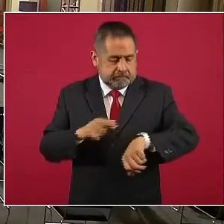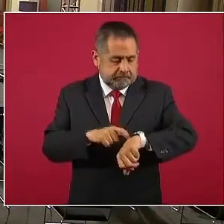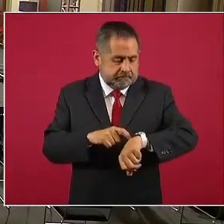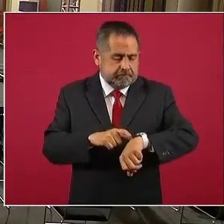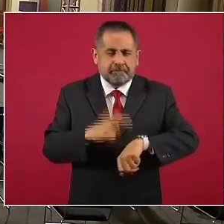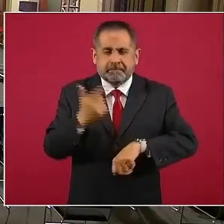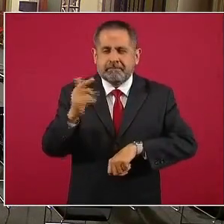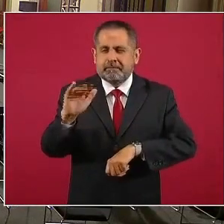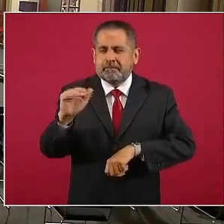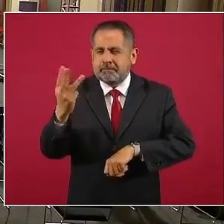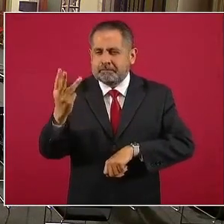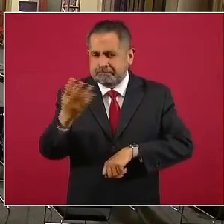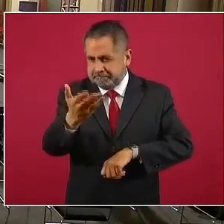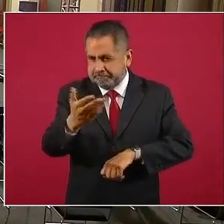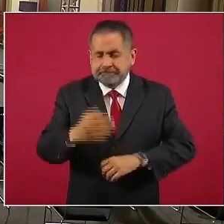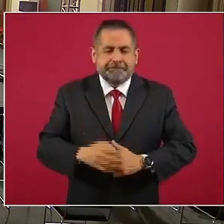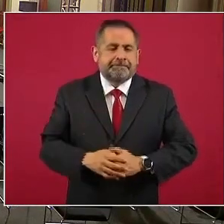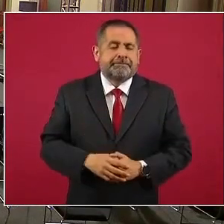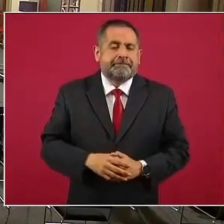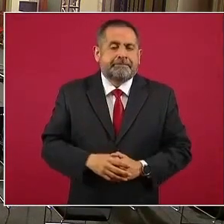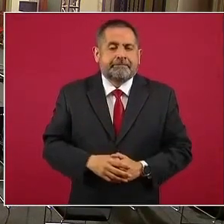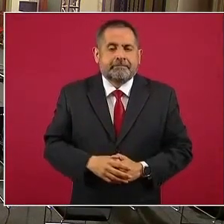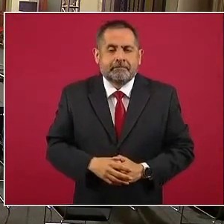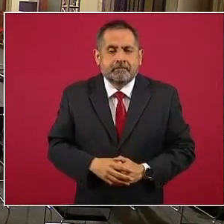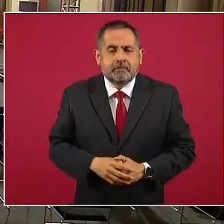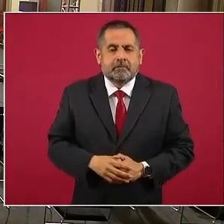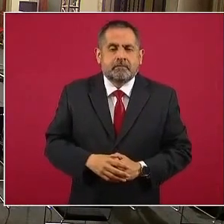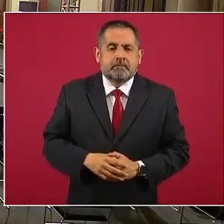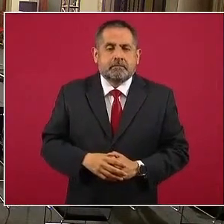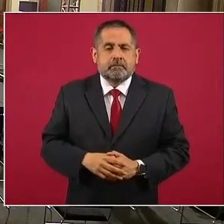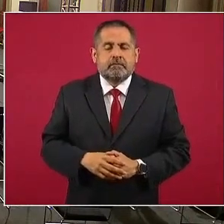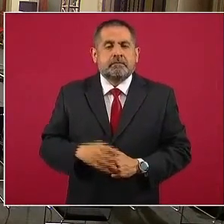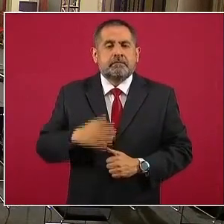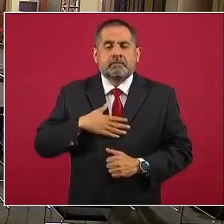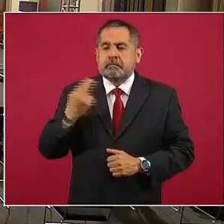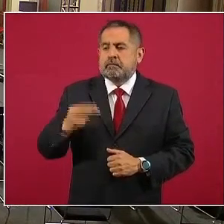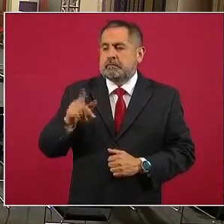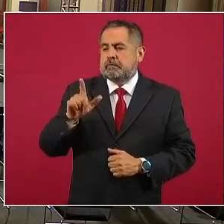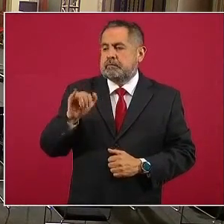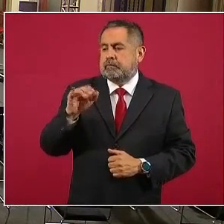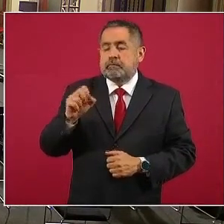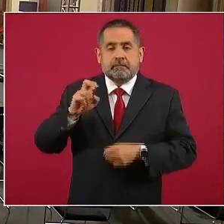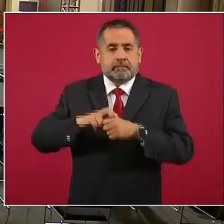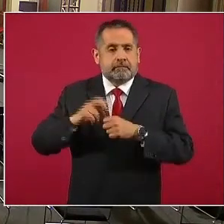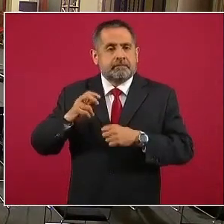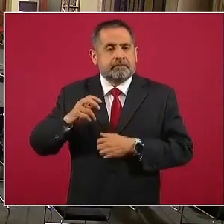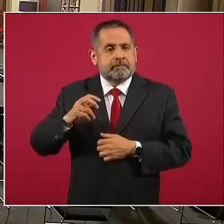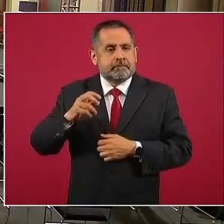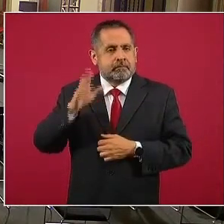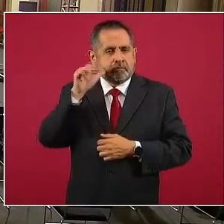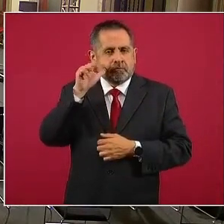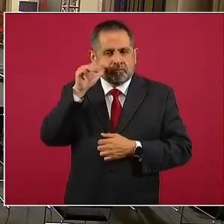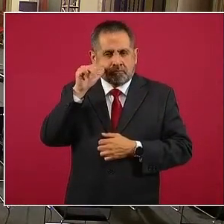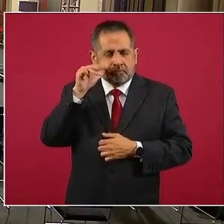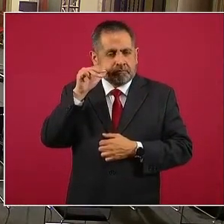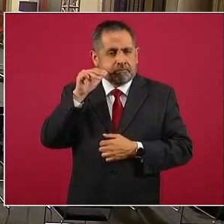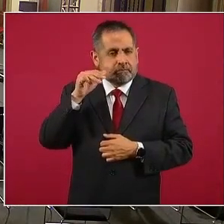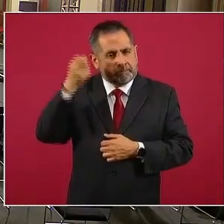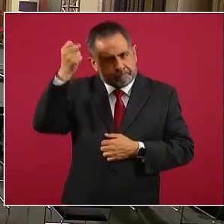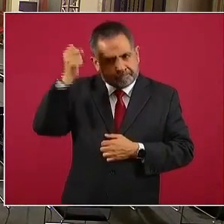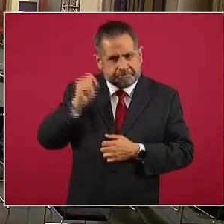19:53. Gracias. Gaceta del Aire, Mirza Uribe de Sinaloa, de Los Mochis.